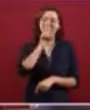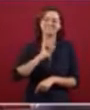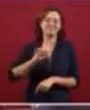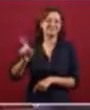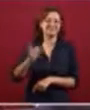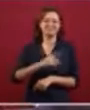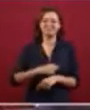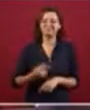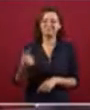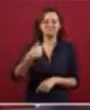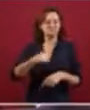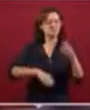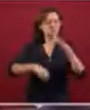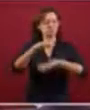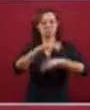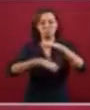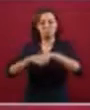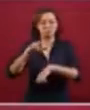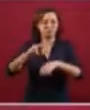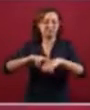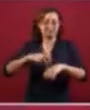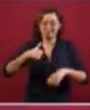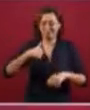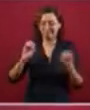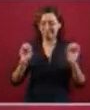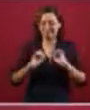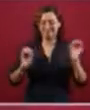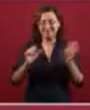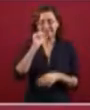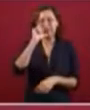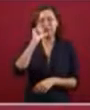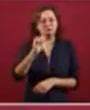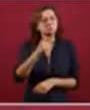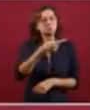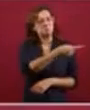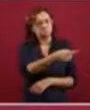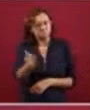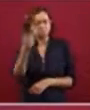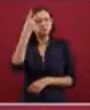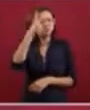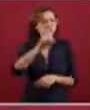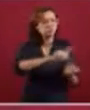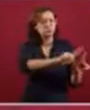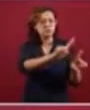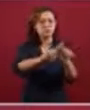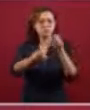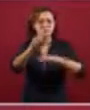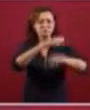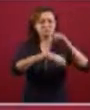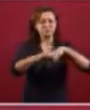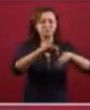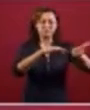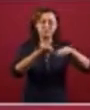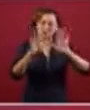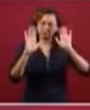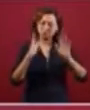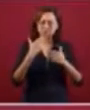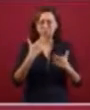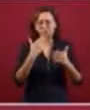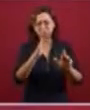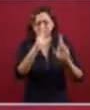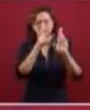que respeto mucho a los que se dedican a esa actividad. Yo soy servidor